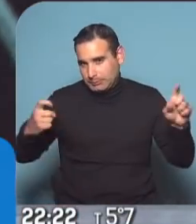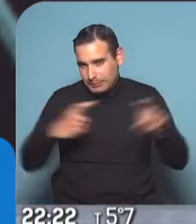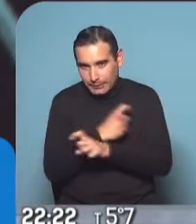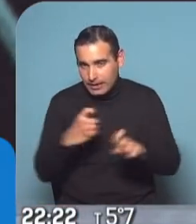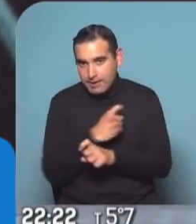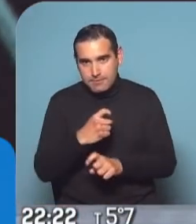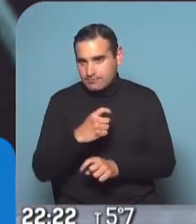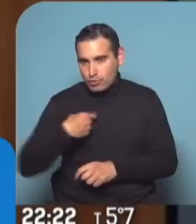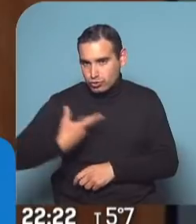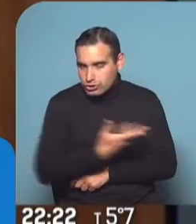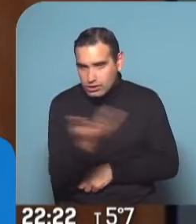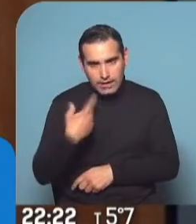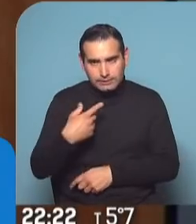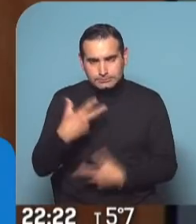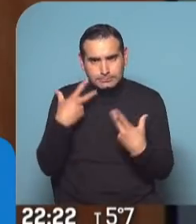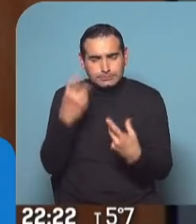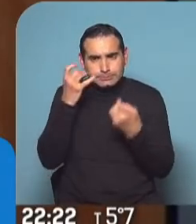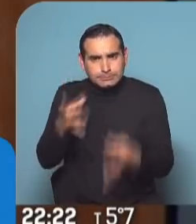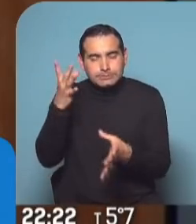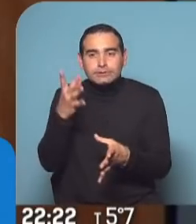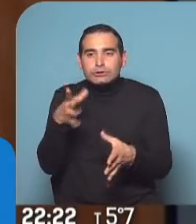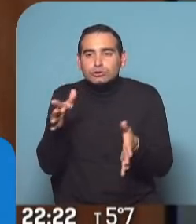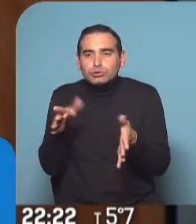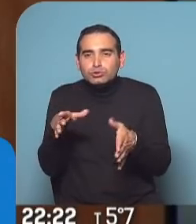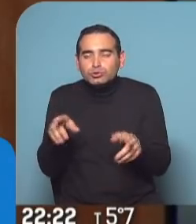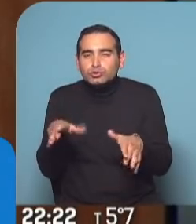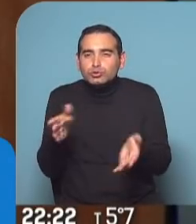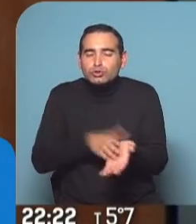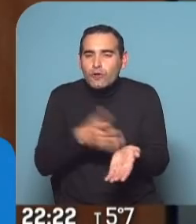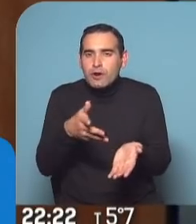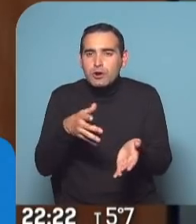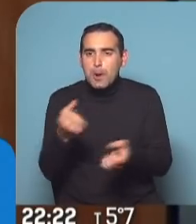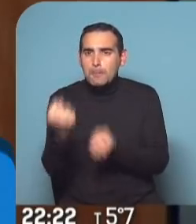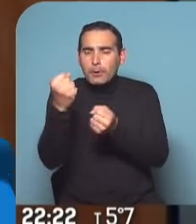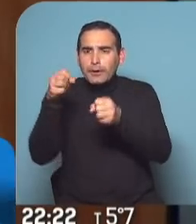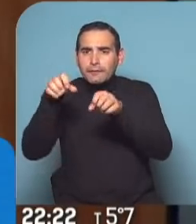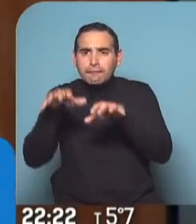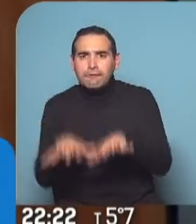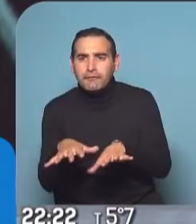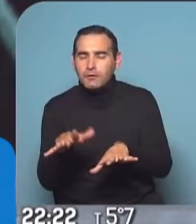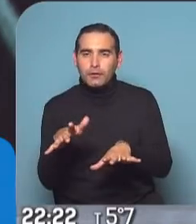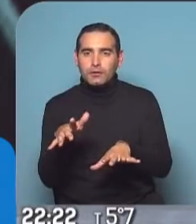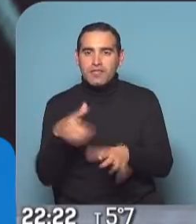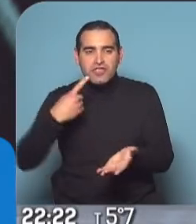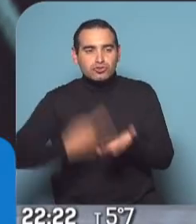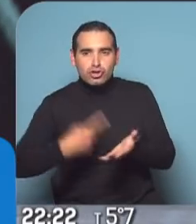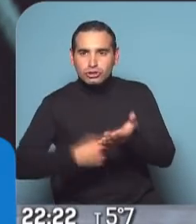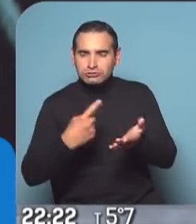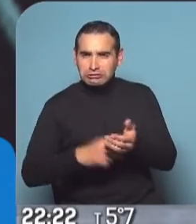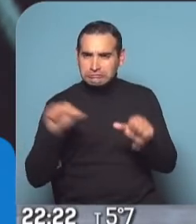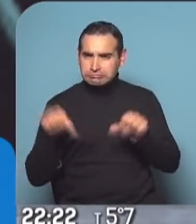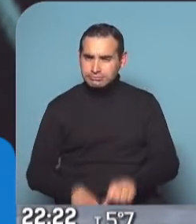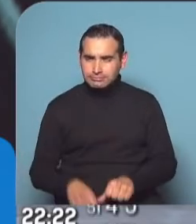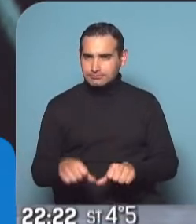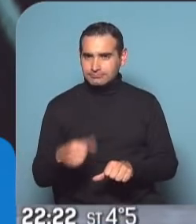un rechazo hacia la sensación de que se está perdiendo el poder, es decir, se está perdiendo la posibilidad de decidir sobre los propios asuntos locales,